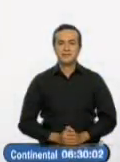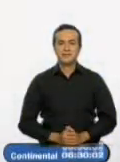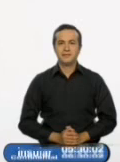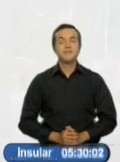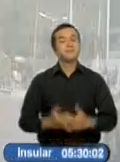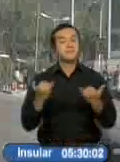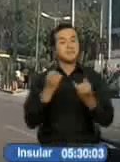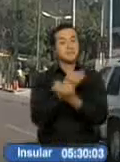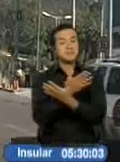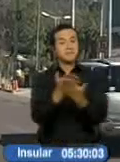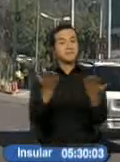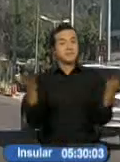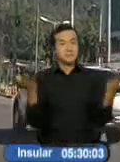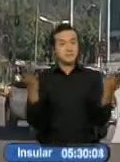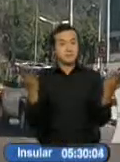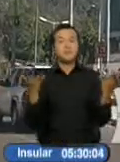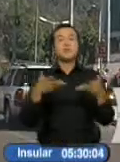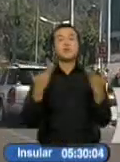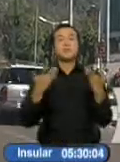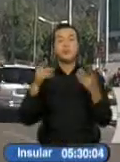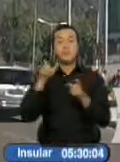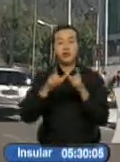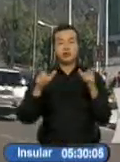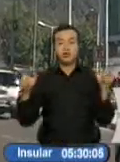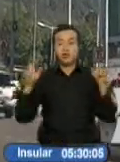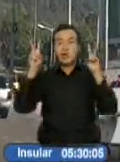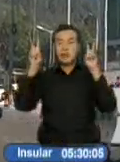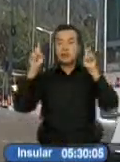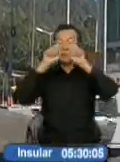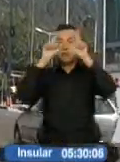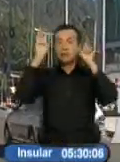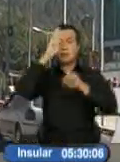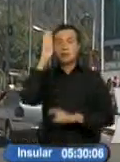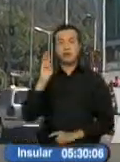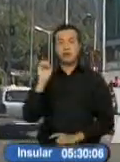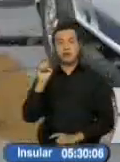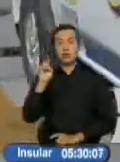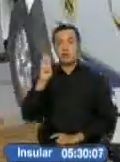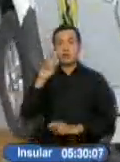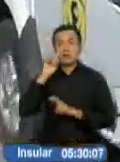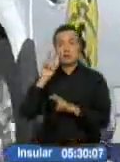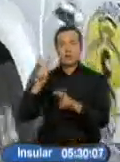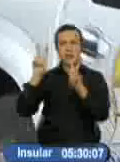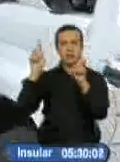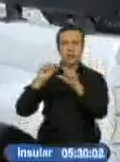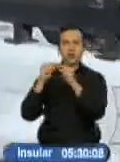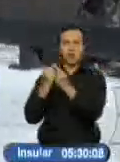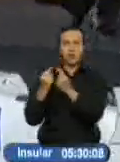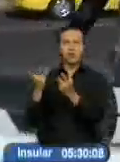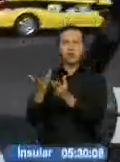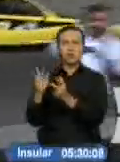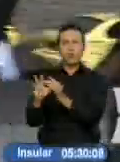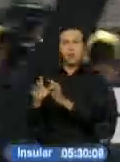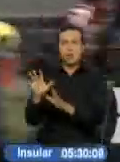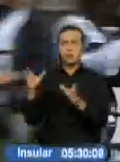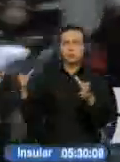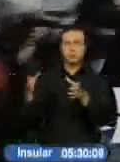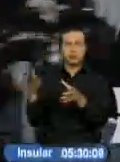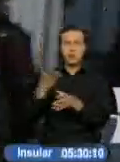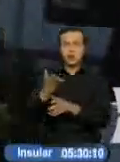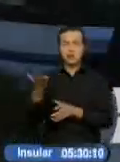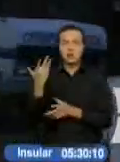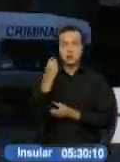Hoy le contaremos que en audiencia privada los vinculados en el caso Odebrecht en la investigación por asociación ilícita conocieron información de los